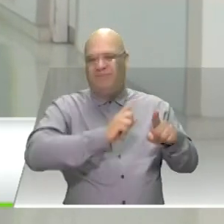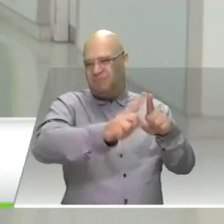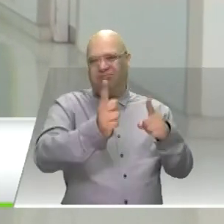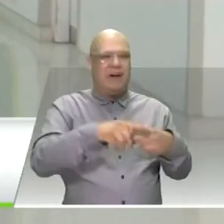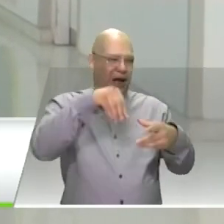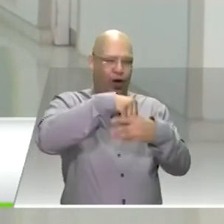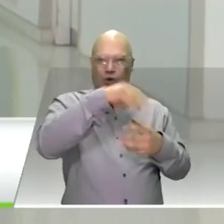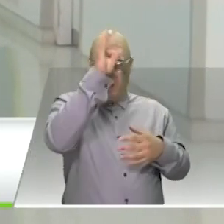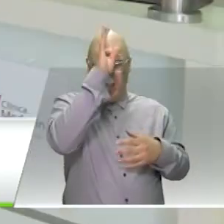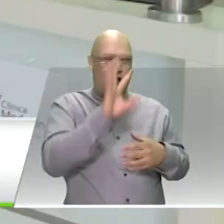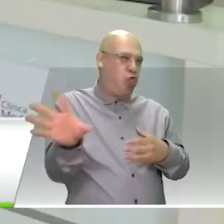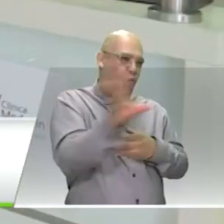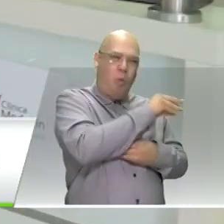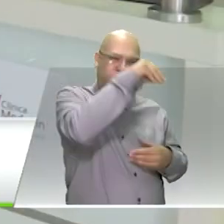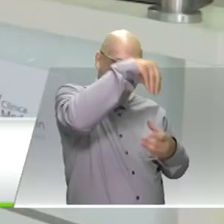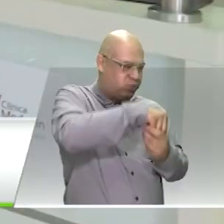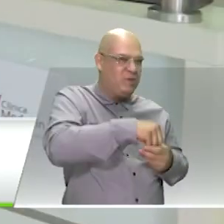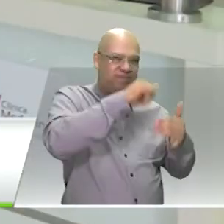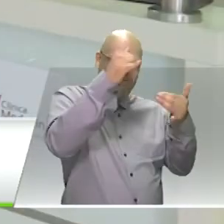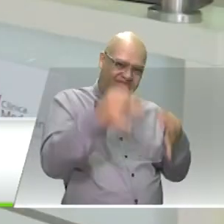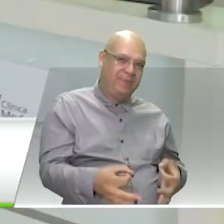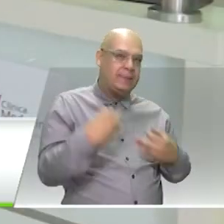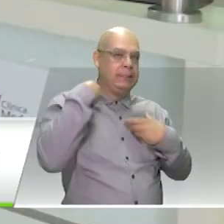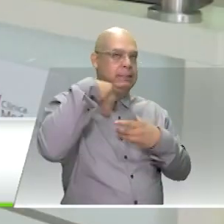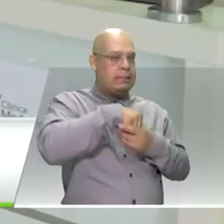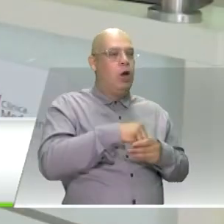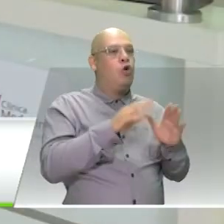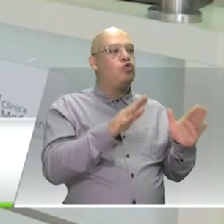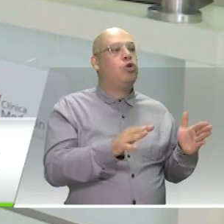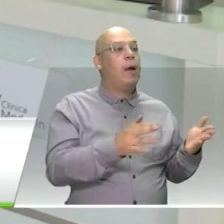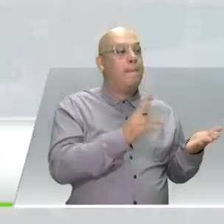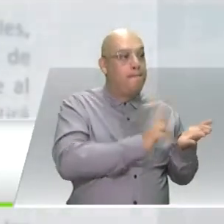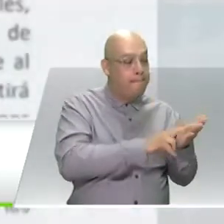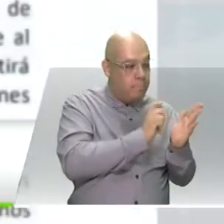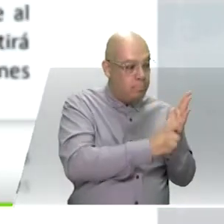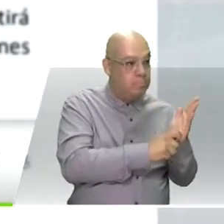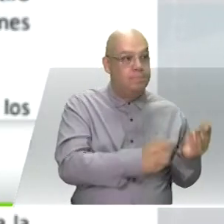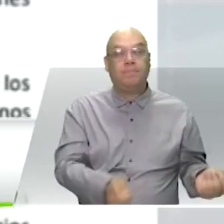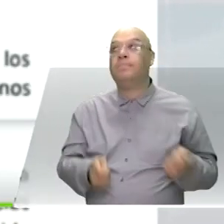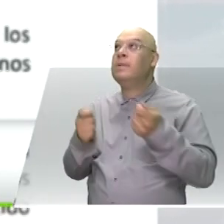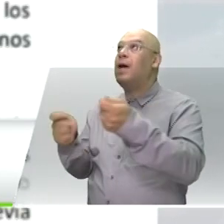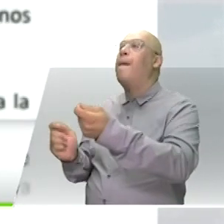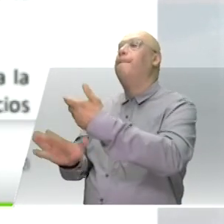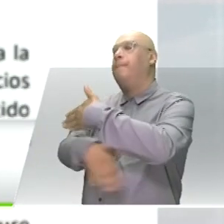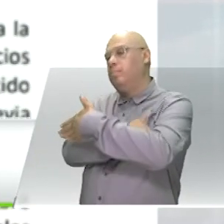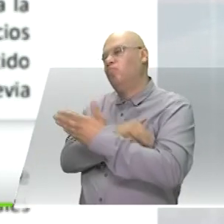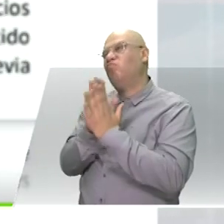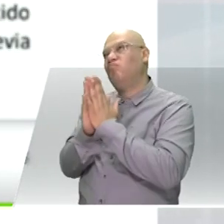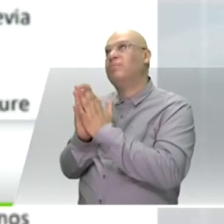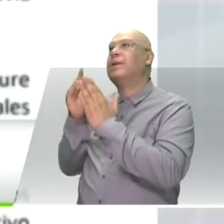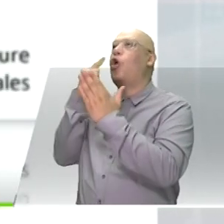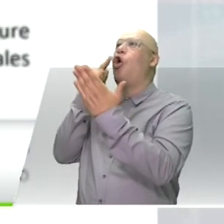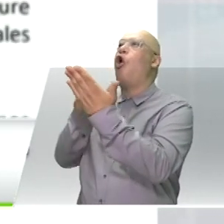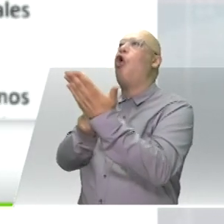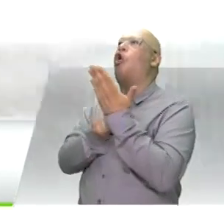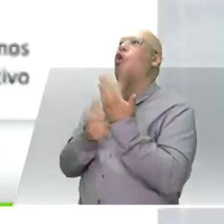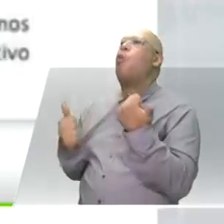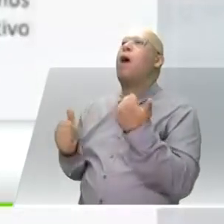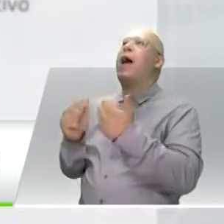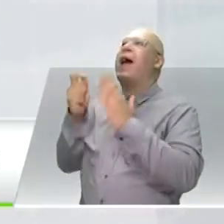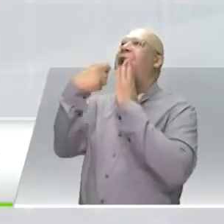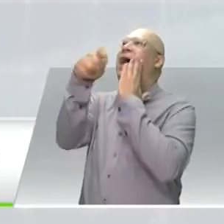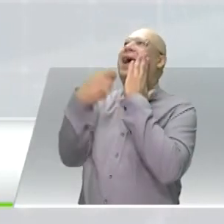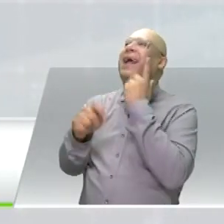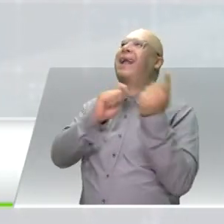farmacéuticos, aseguradores y de dispositivos médicos le pidieron a la ministra conocer el texto de la reforma previo a su discusión en